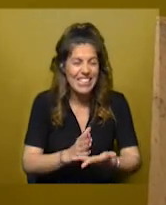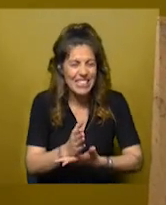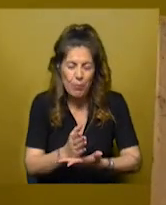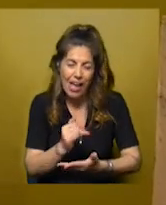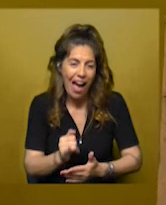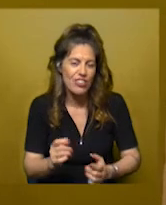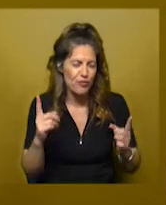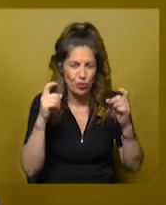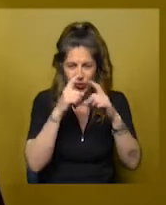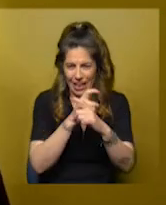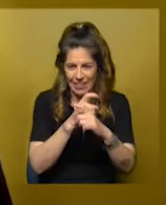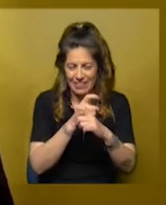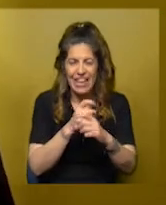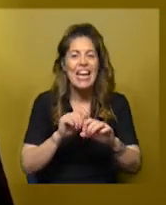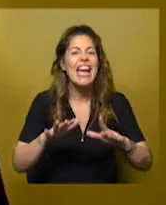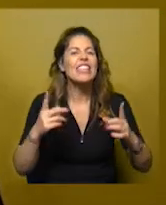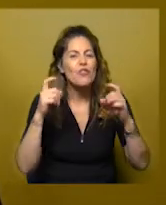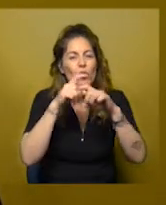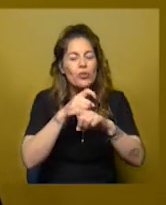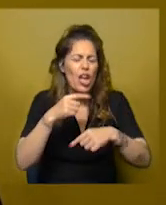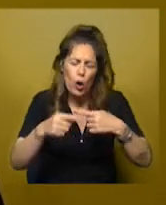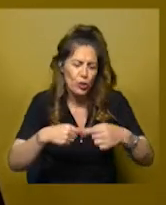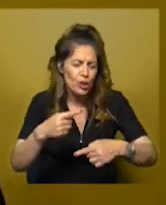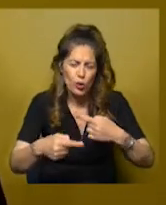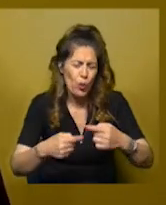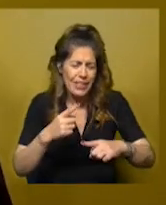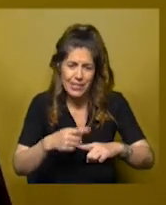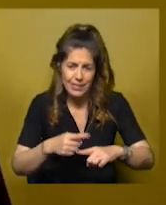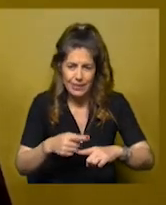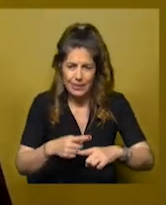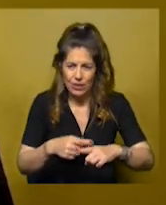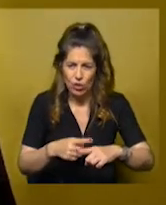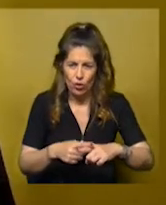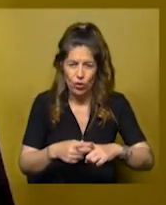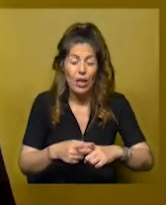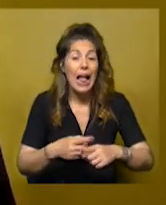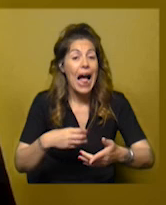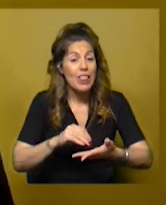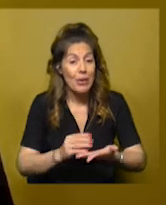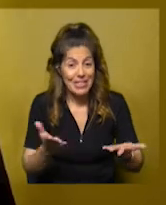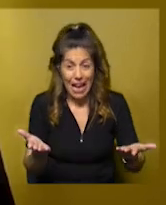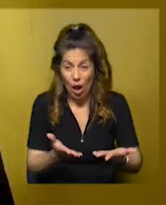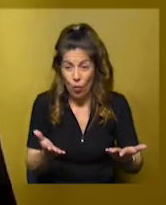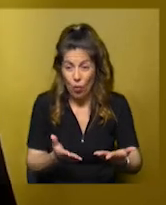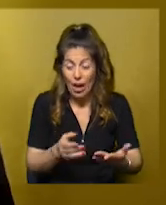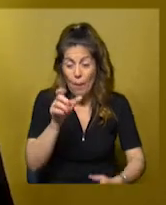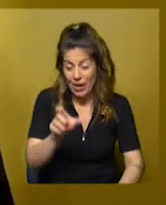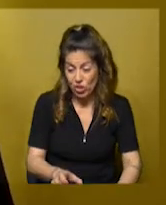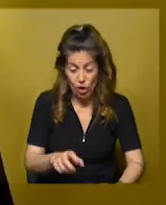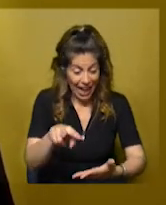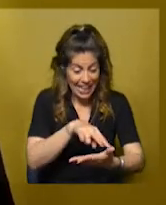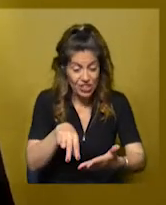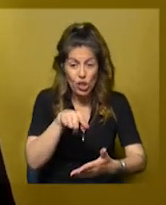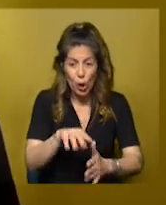dificultades y que las dificultades siguen existiendo eh además ahora gente que está leyendo este